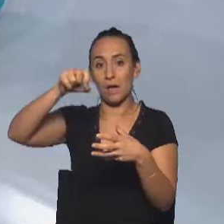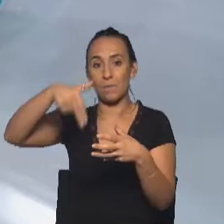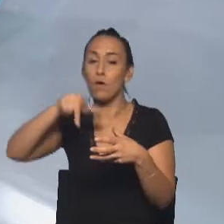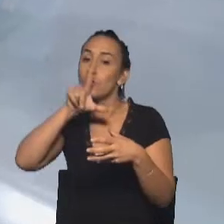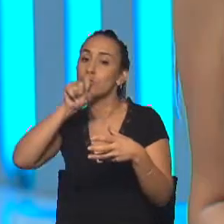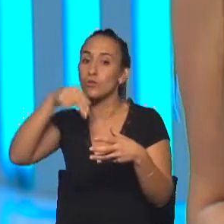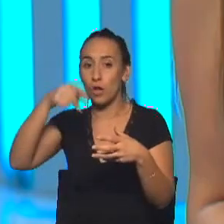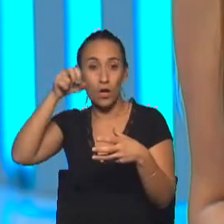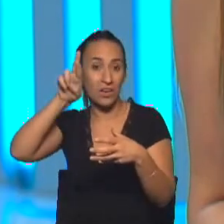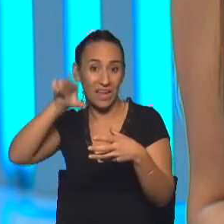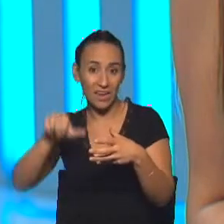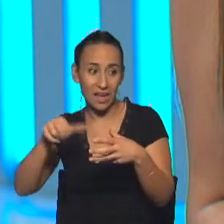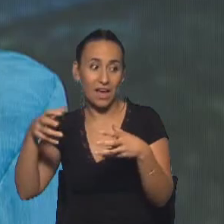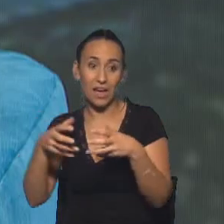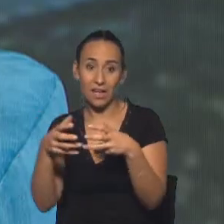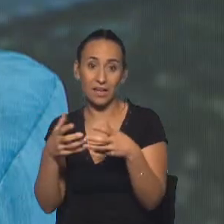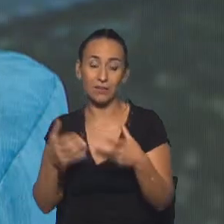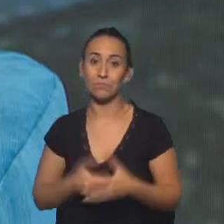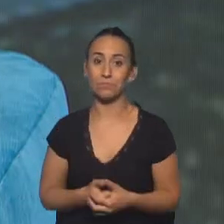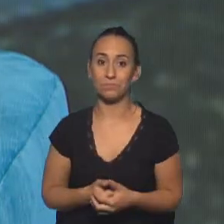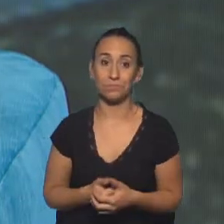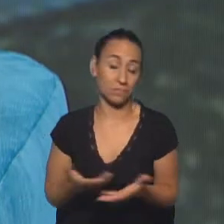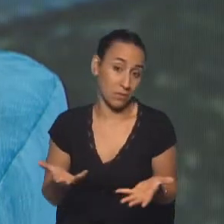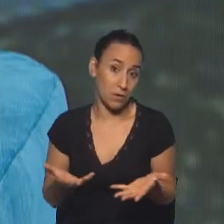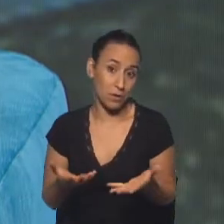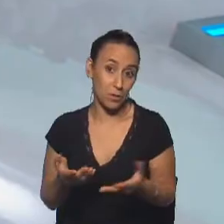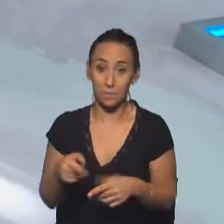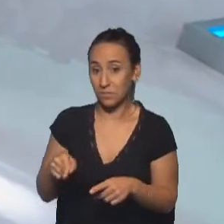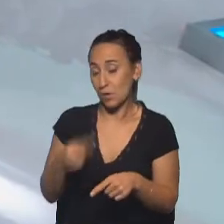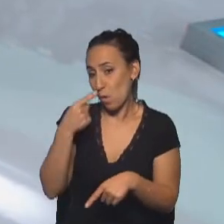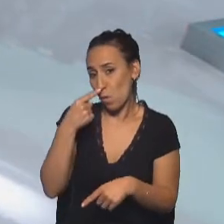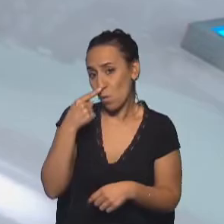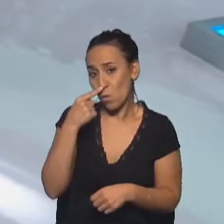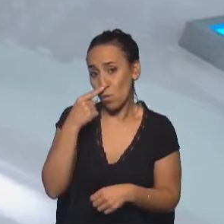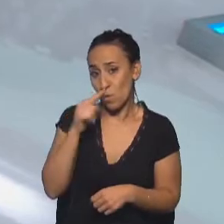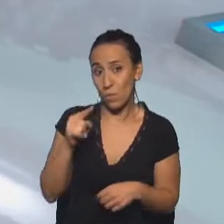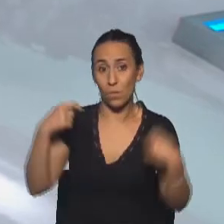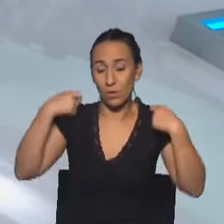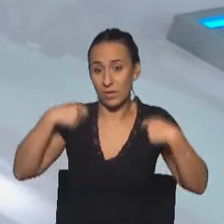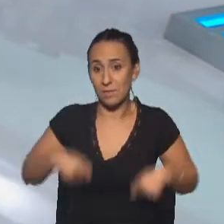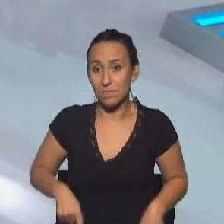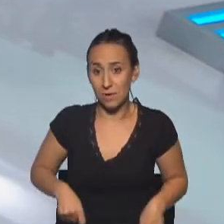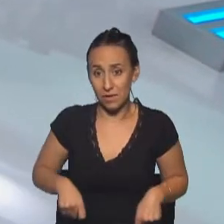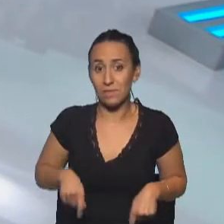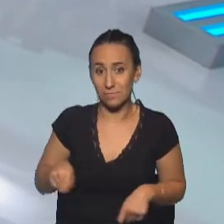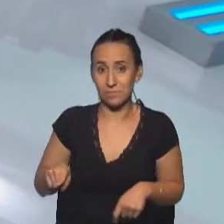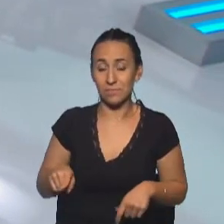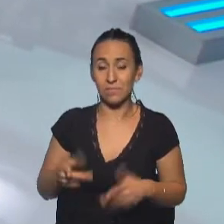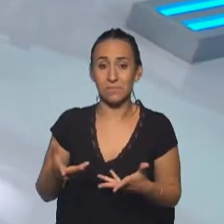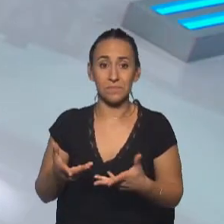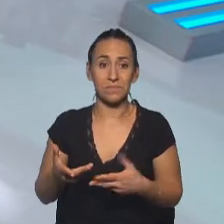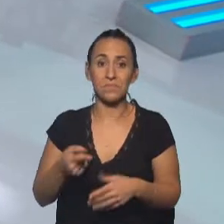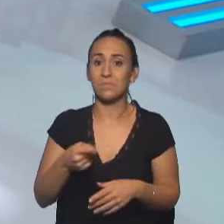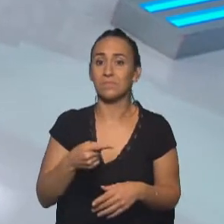una guardapampa. Y bueno, fue una de las últimas prendas que dejó antes de despedirse en La Montonera